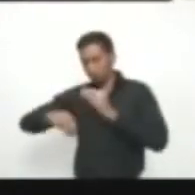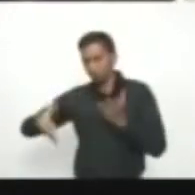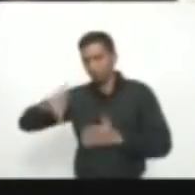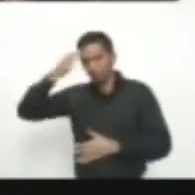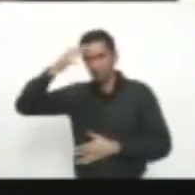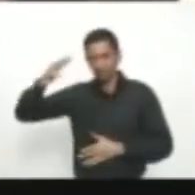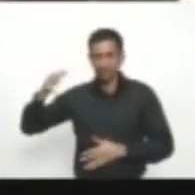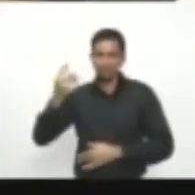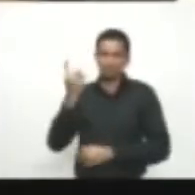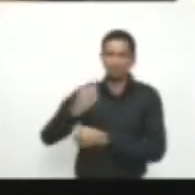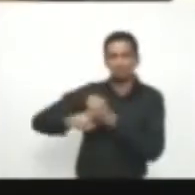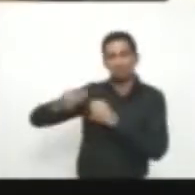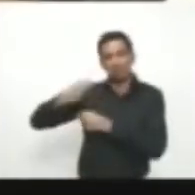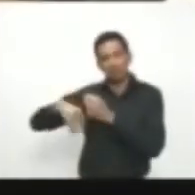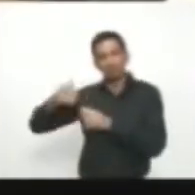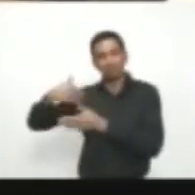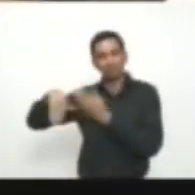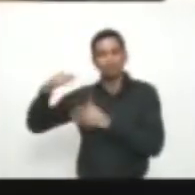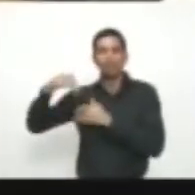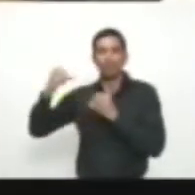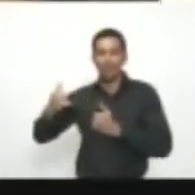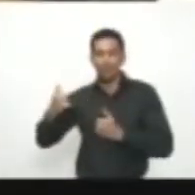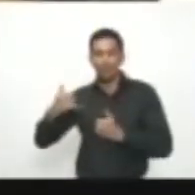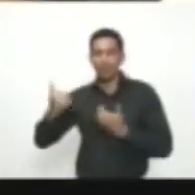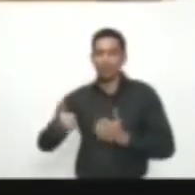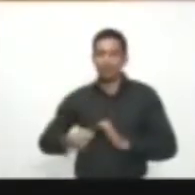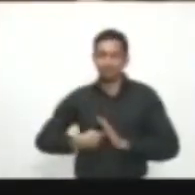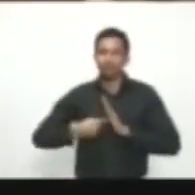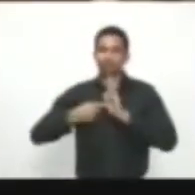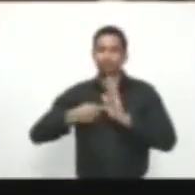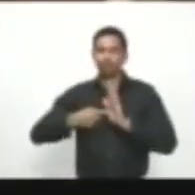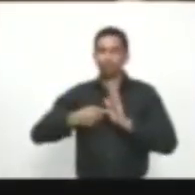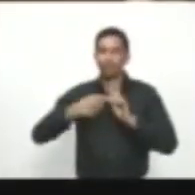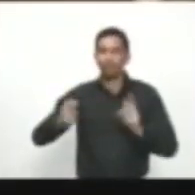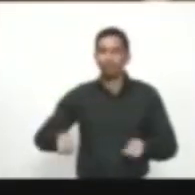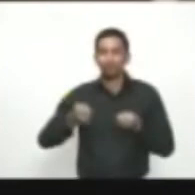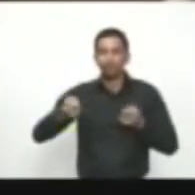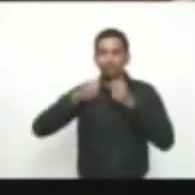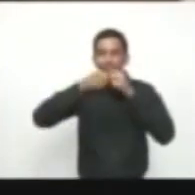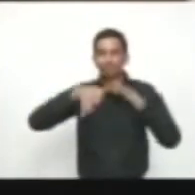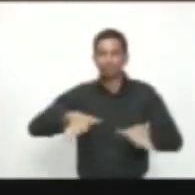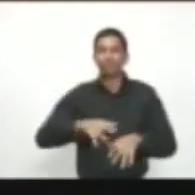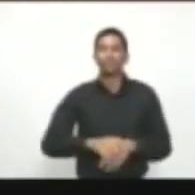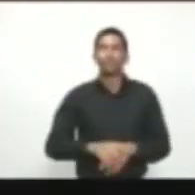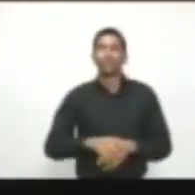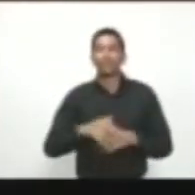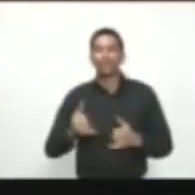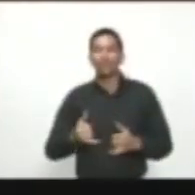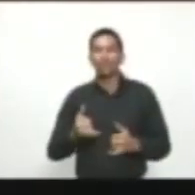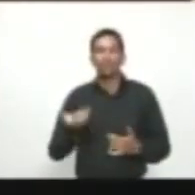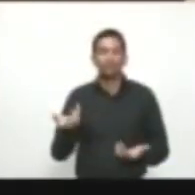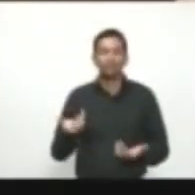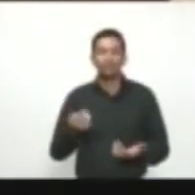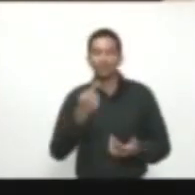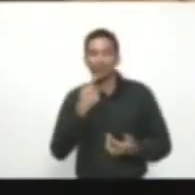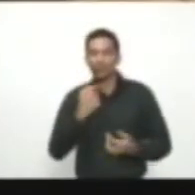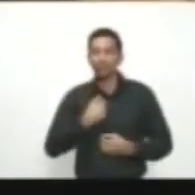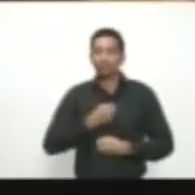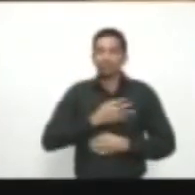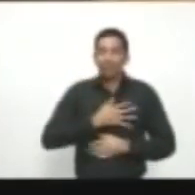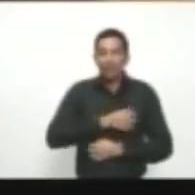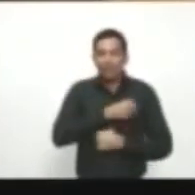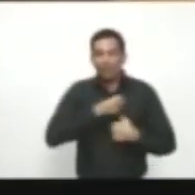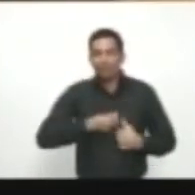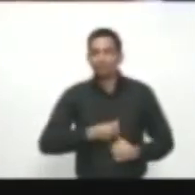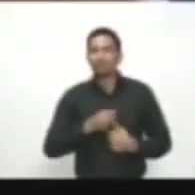unos años, pero decidimos que este año debía conocer la luz. Sus últimos sencillos son Momentos de Amor, Mi Corazoncito, y su nuevo